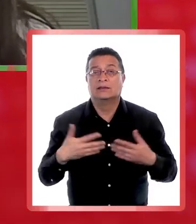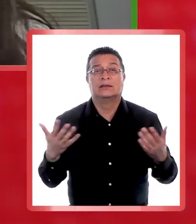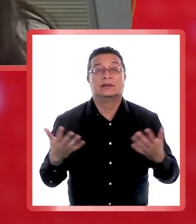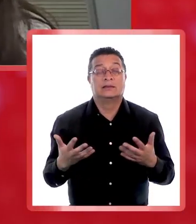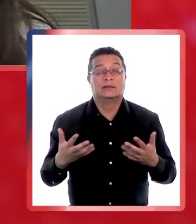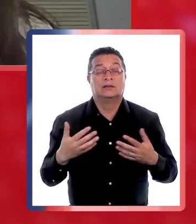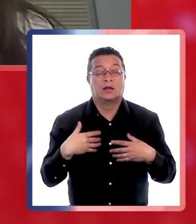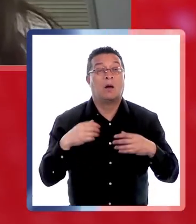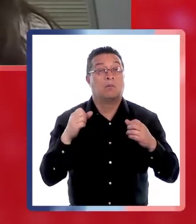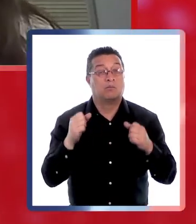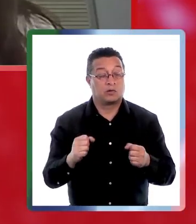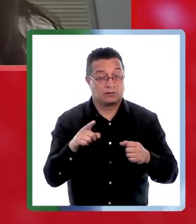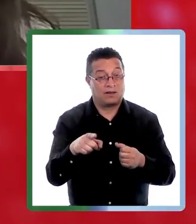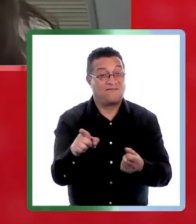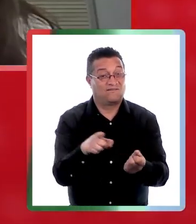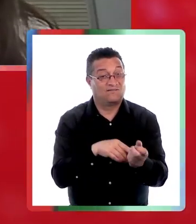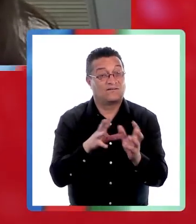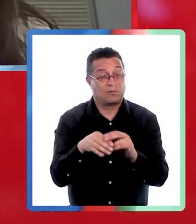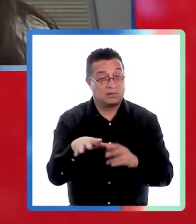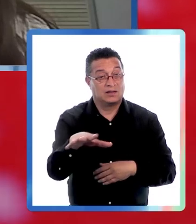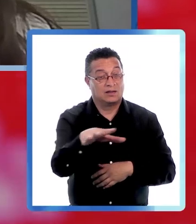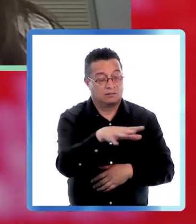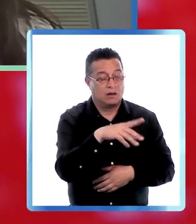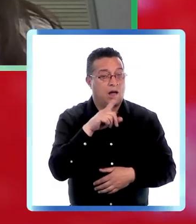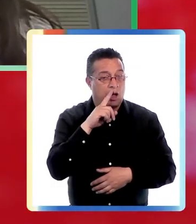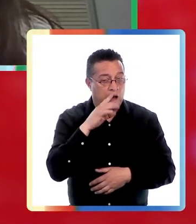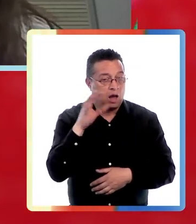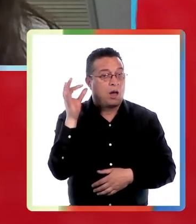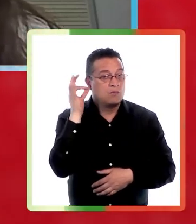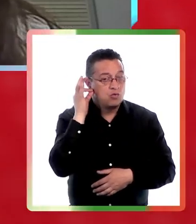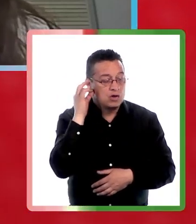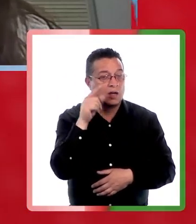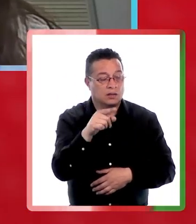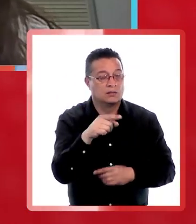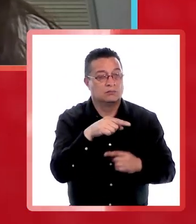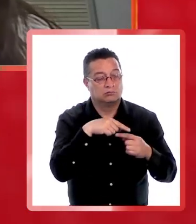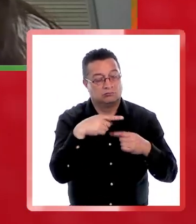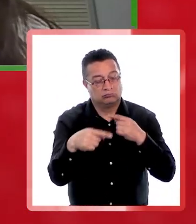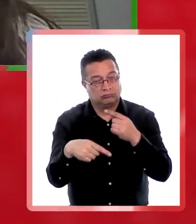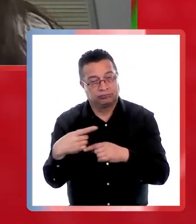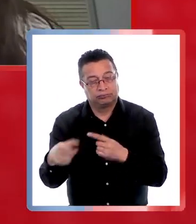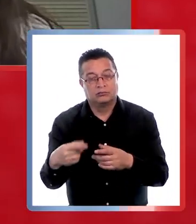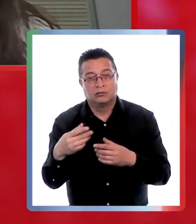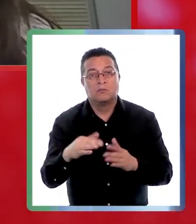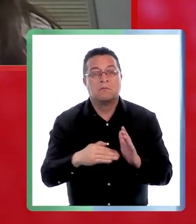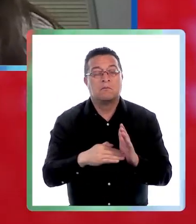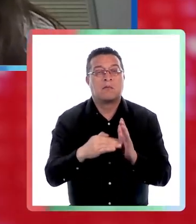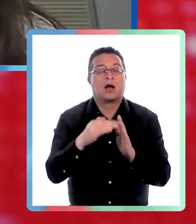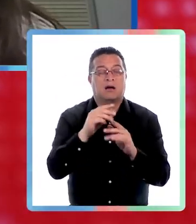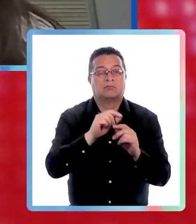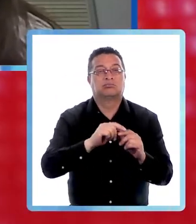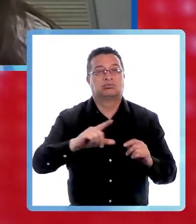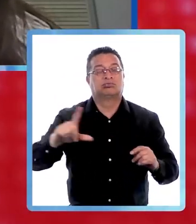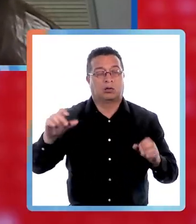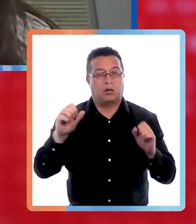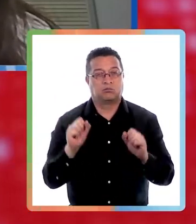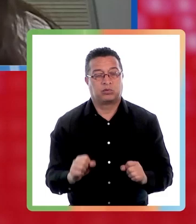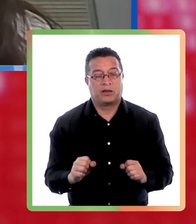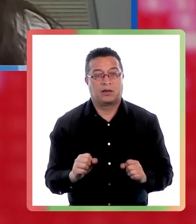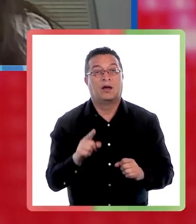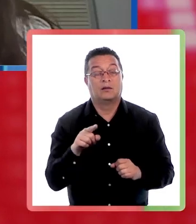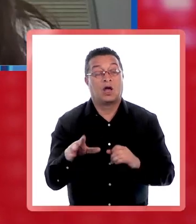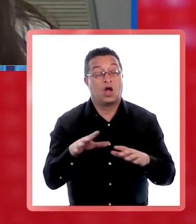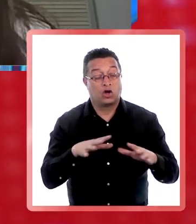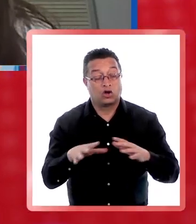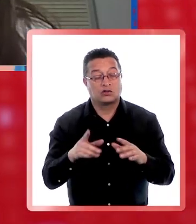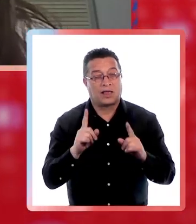que que puede ser que en esa familia haya un gen que se hereda que aumenta esta susceptibilidad. Y